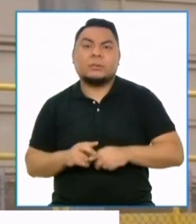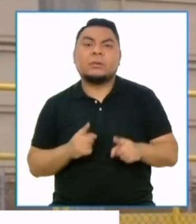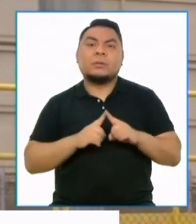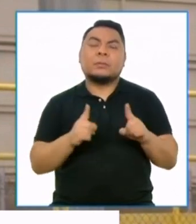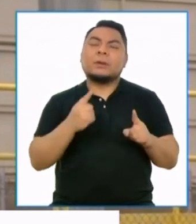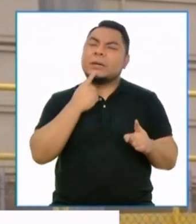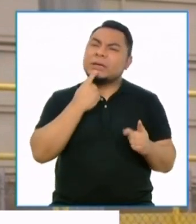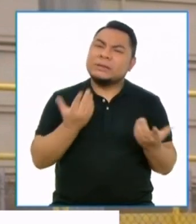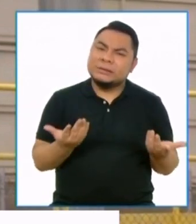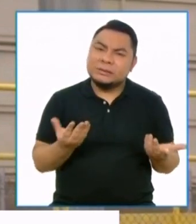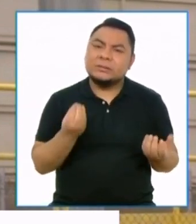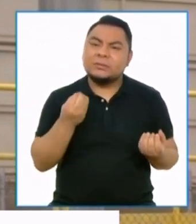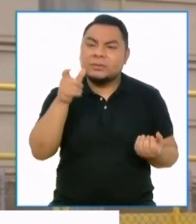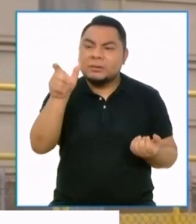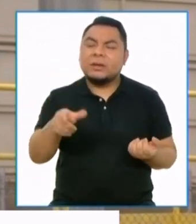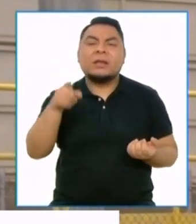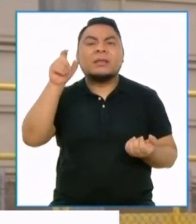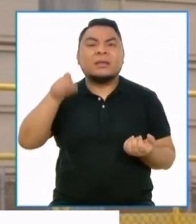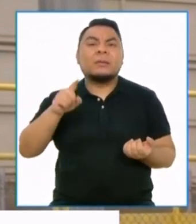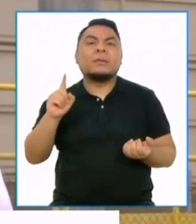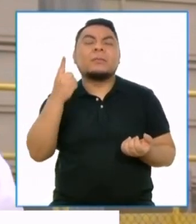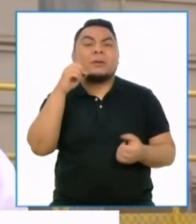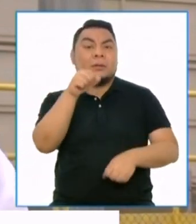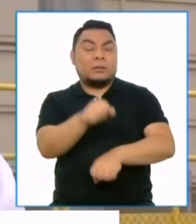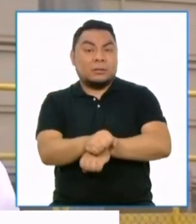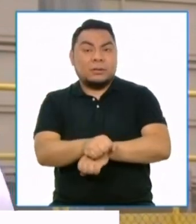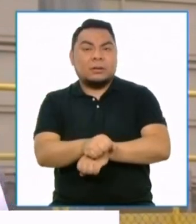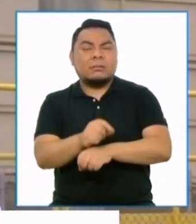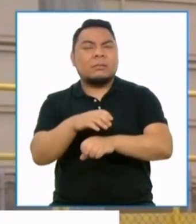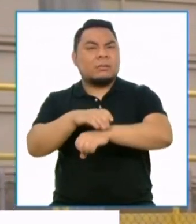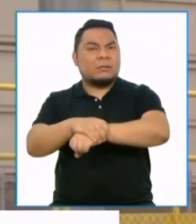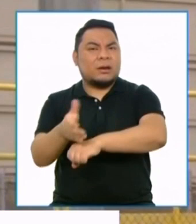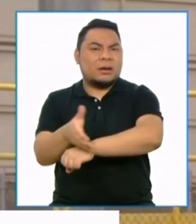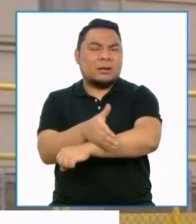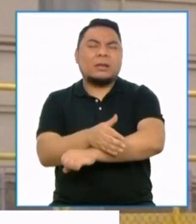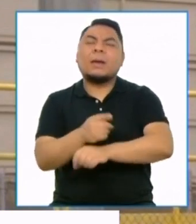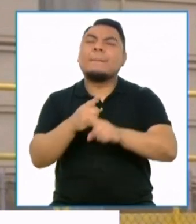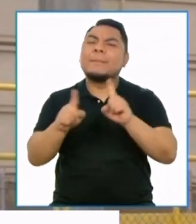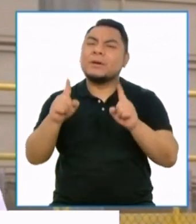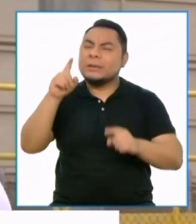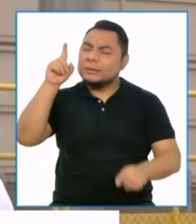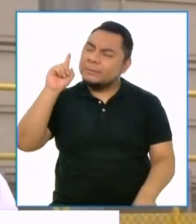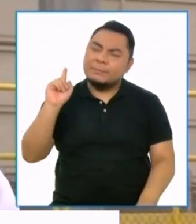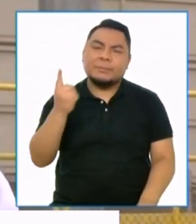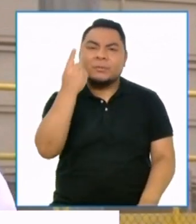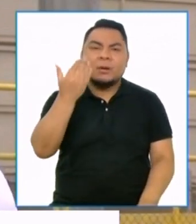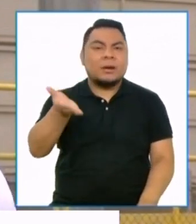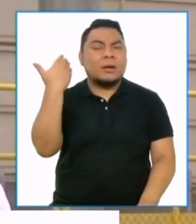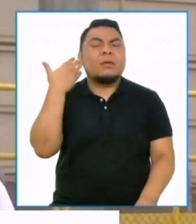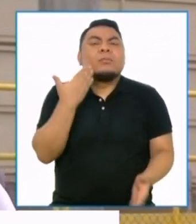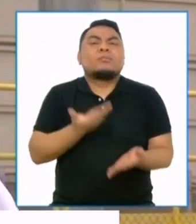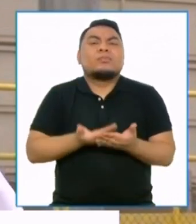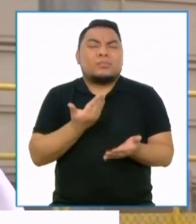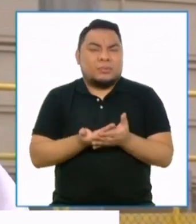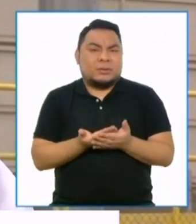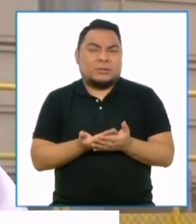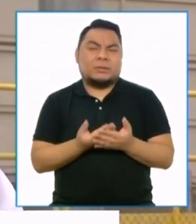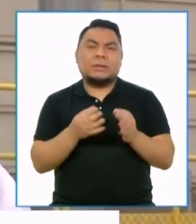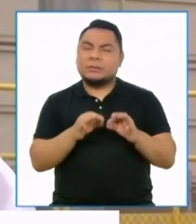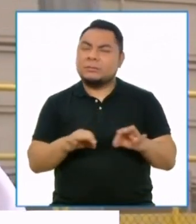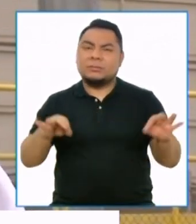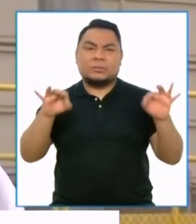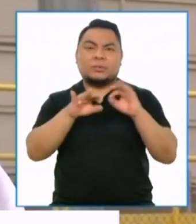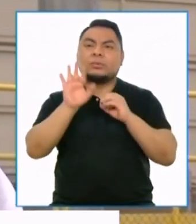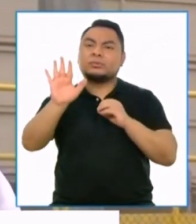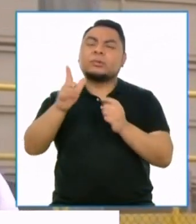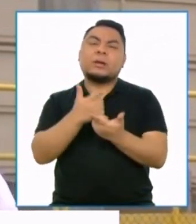de lo más delicado que tiene, de lo más importante, que es su libertad, solamente cuando tenga una